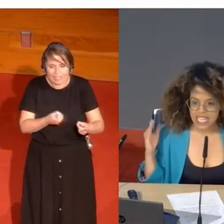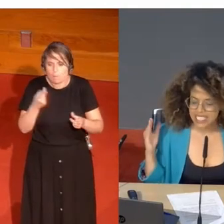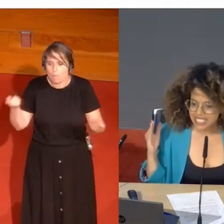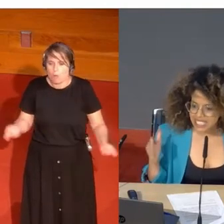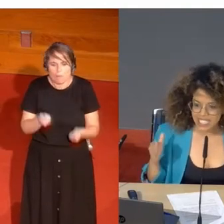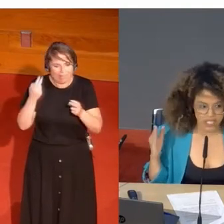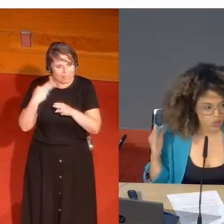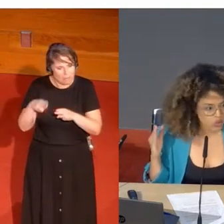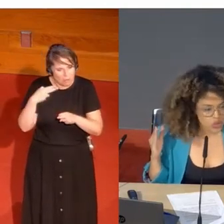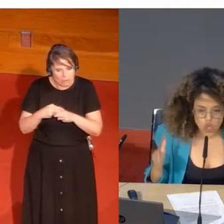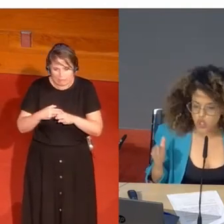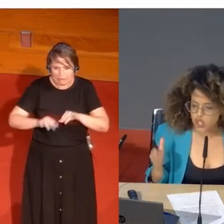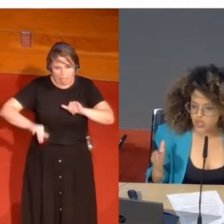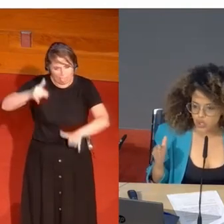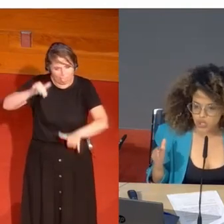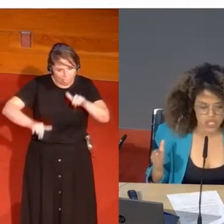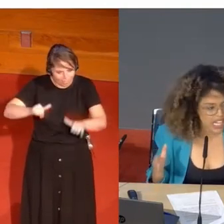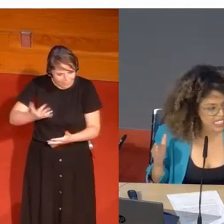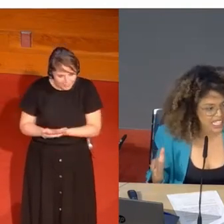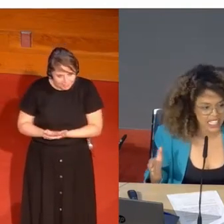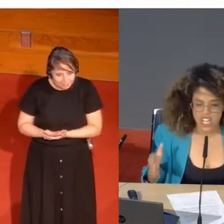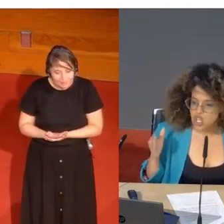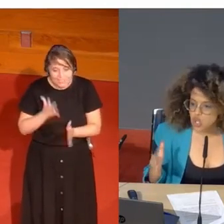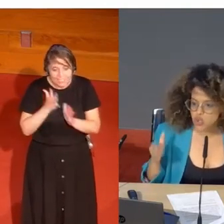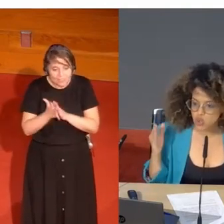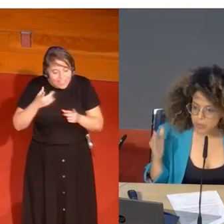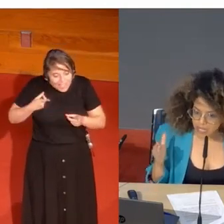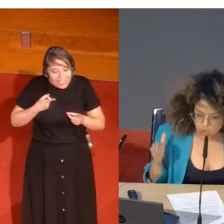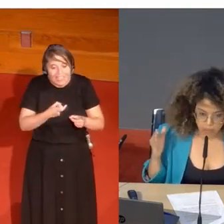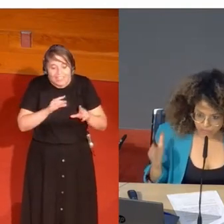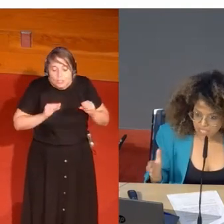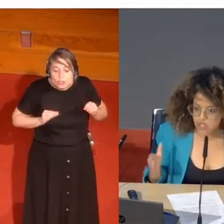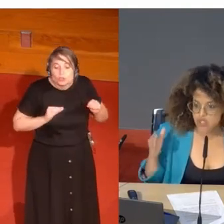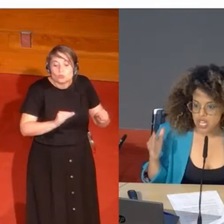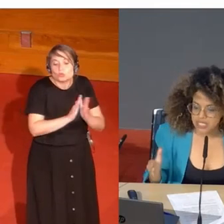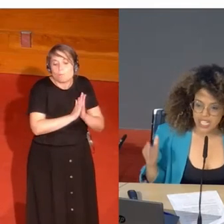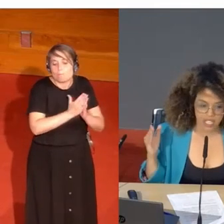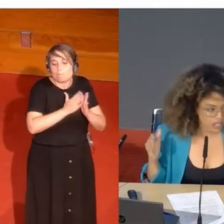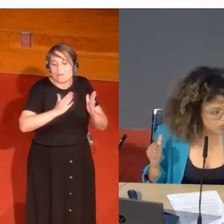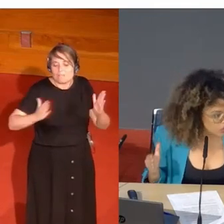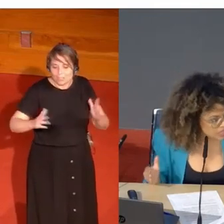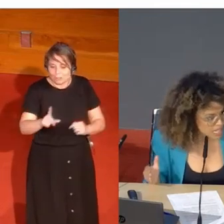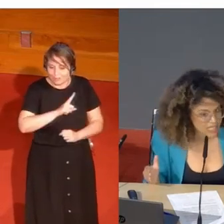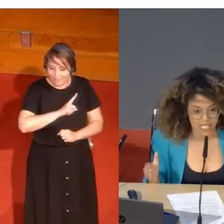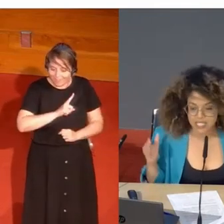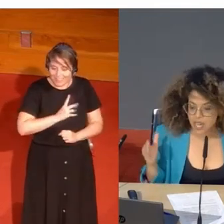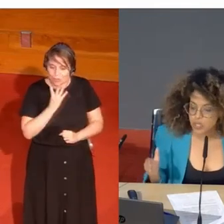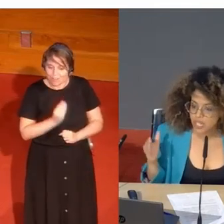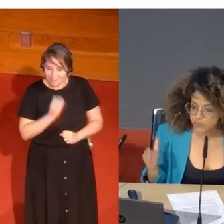política y eh con solo lo que lo que nos llega de la guerra son sus los panfletos del ejército